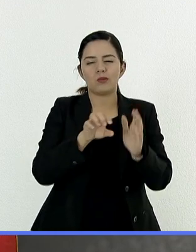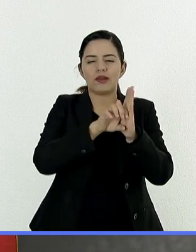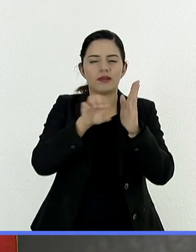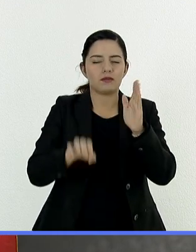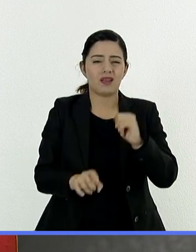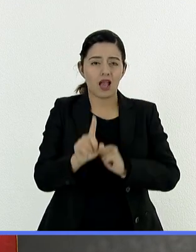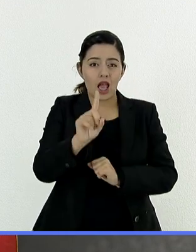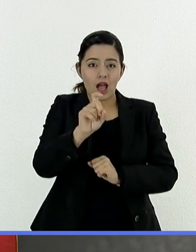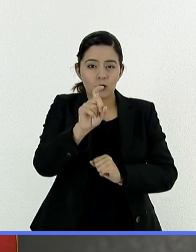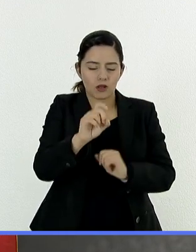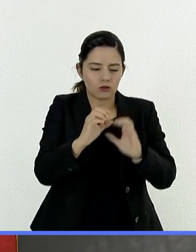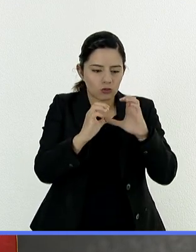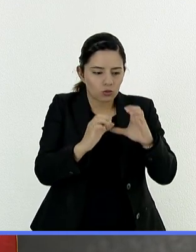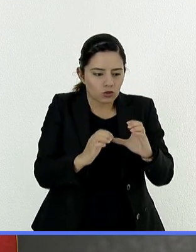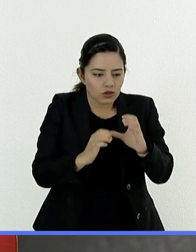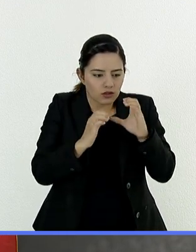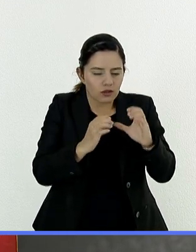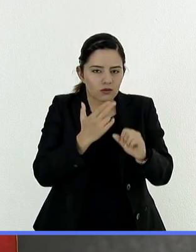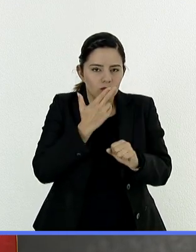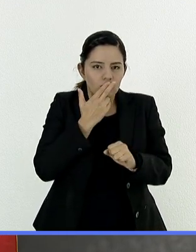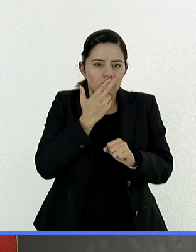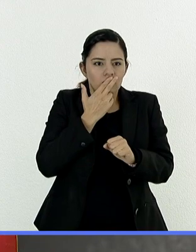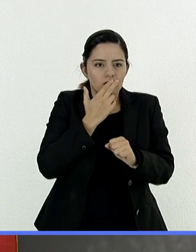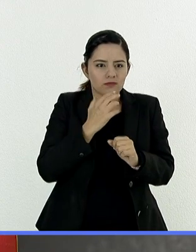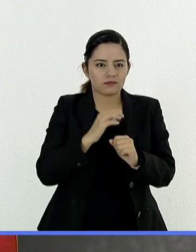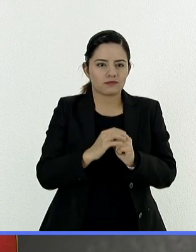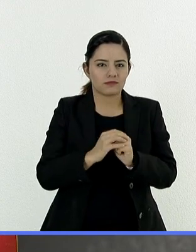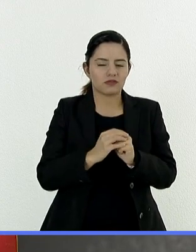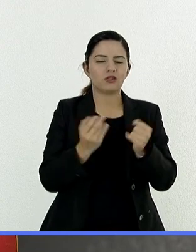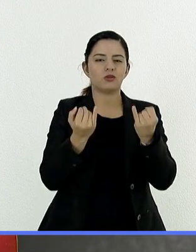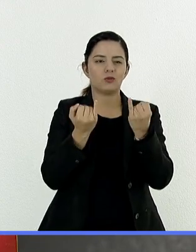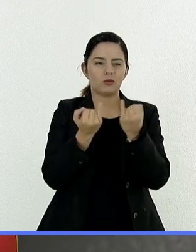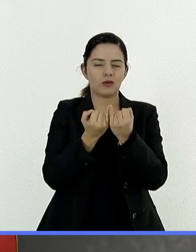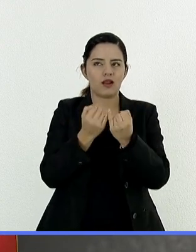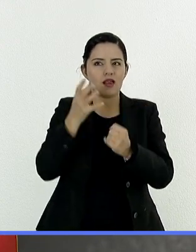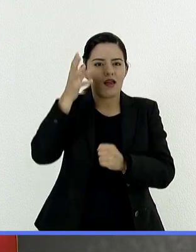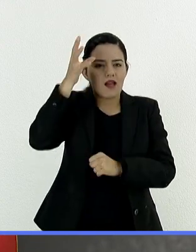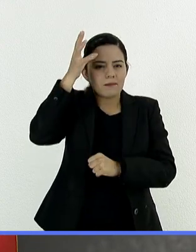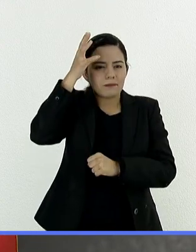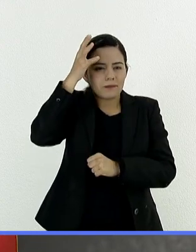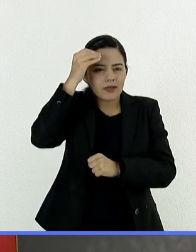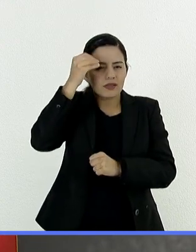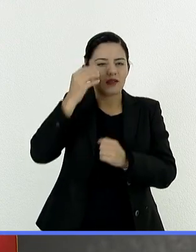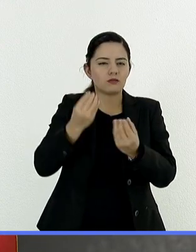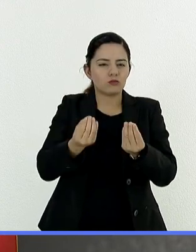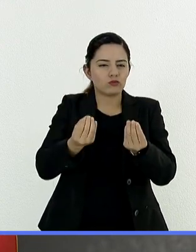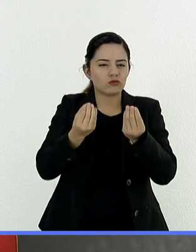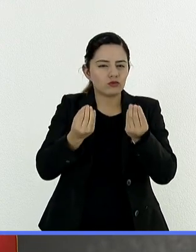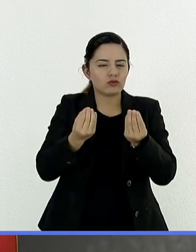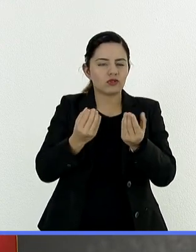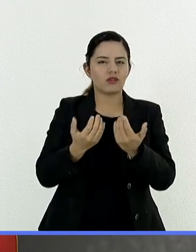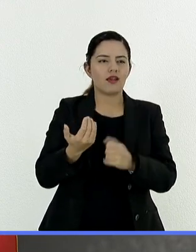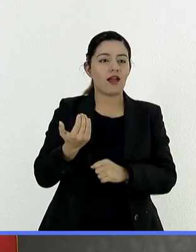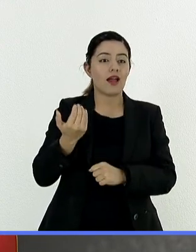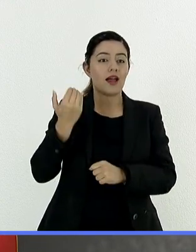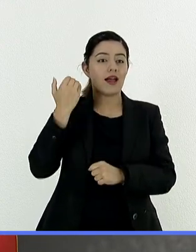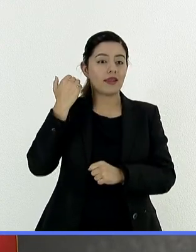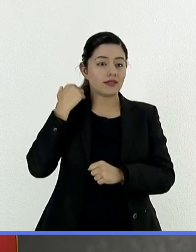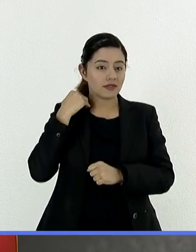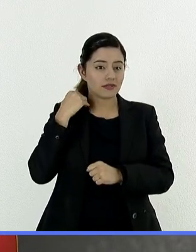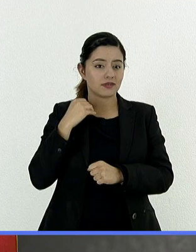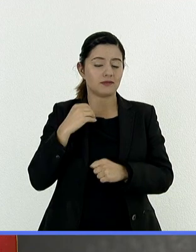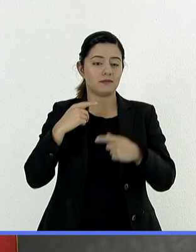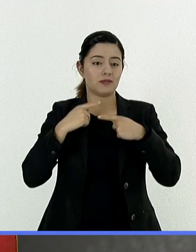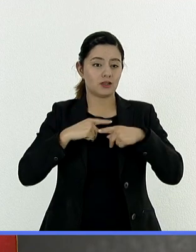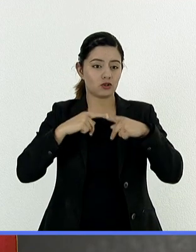agua también nos enseña muchísimo como en realidad pudieron haber sido los inicios